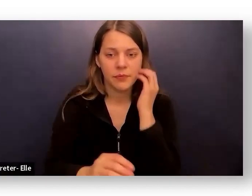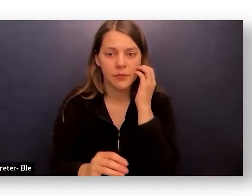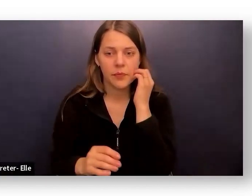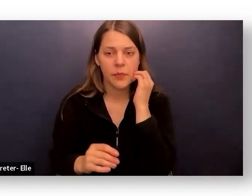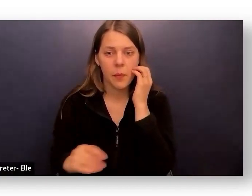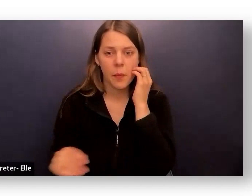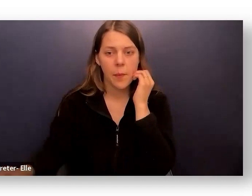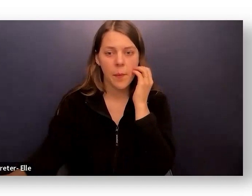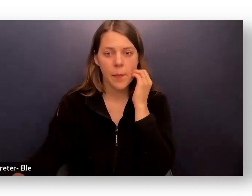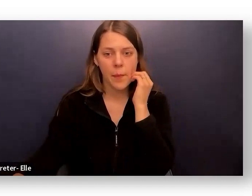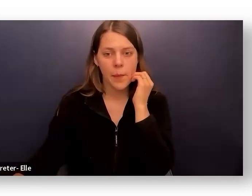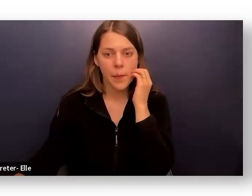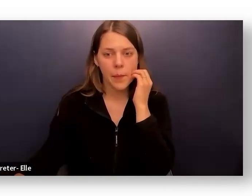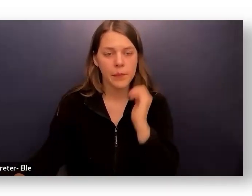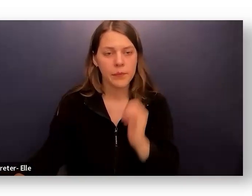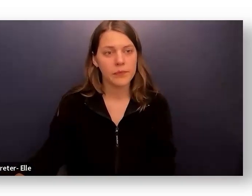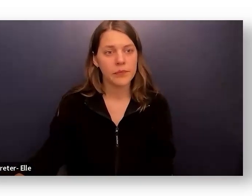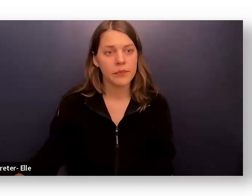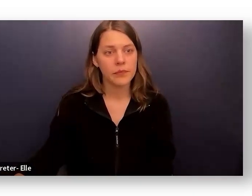funciona.